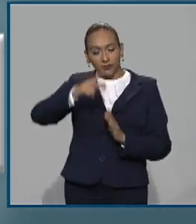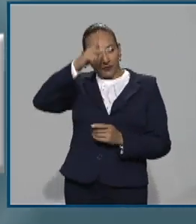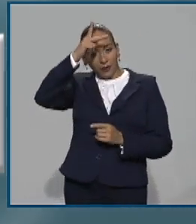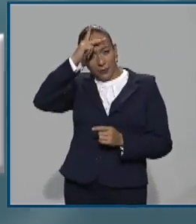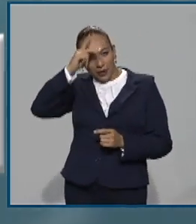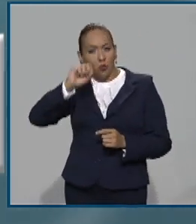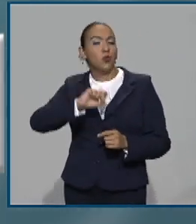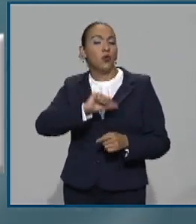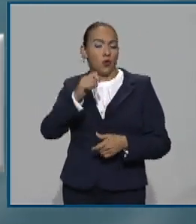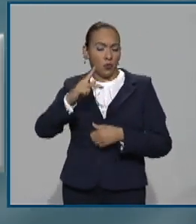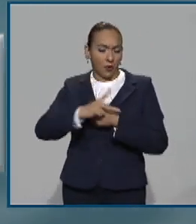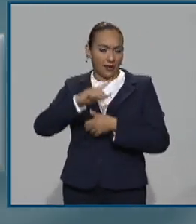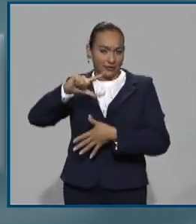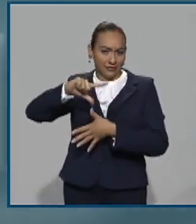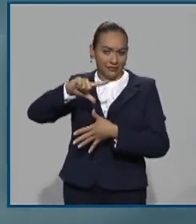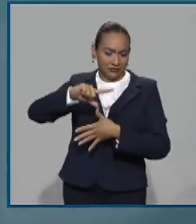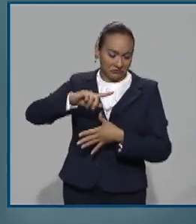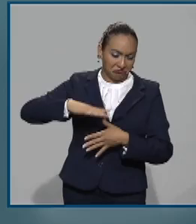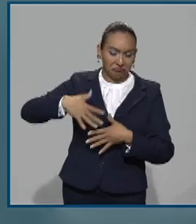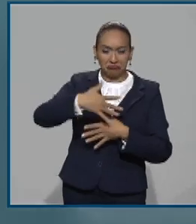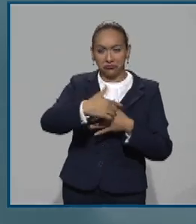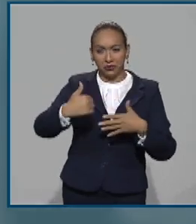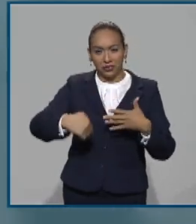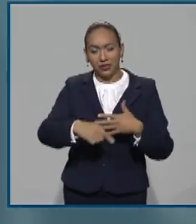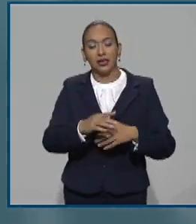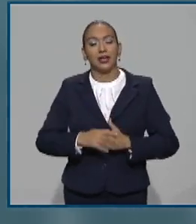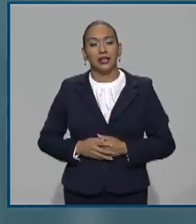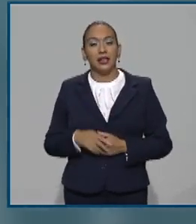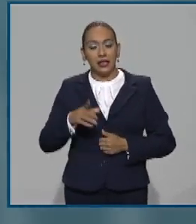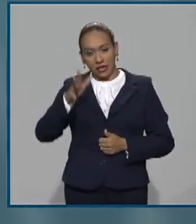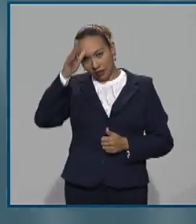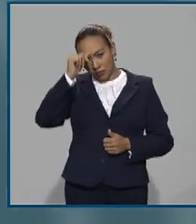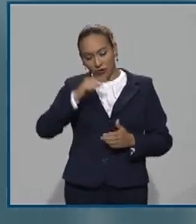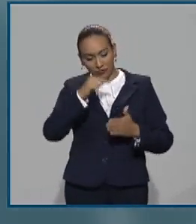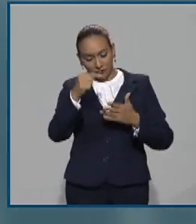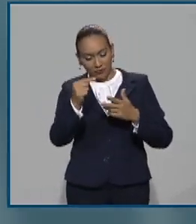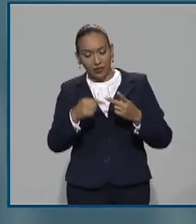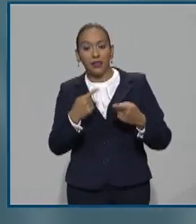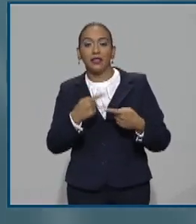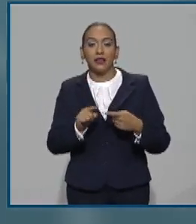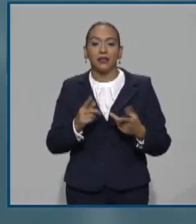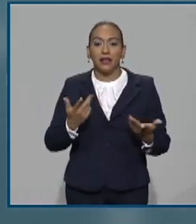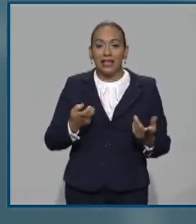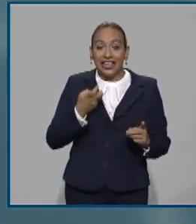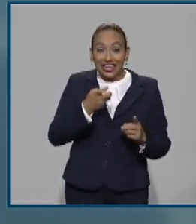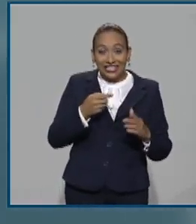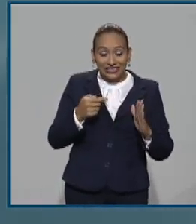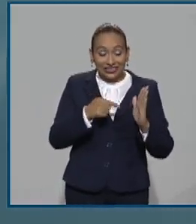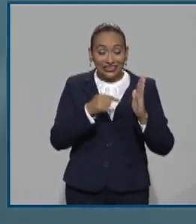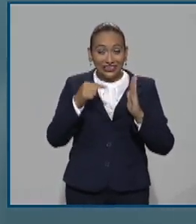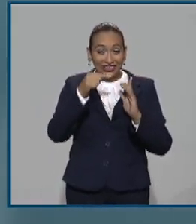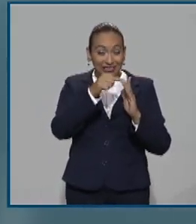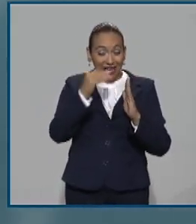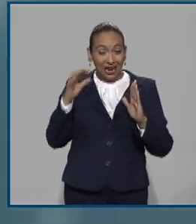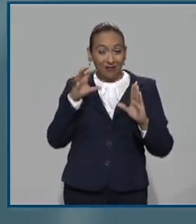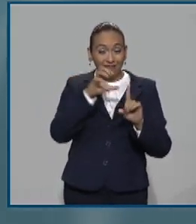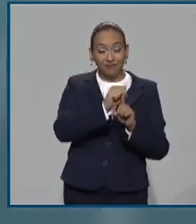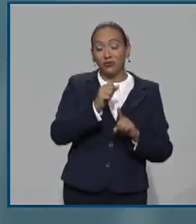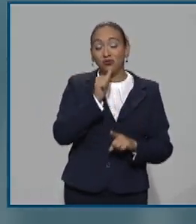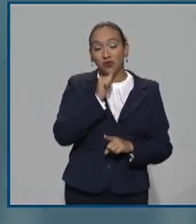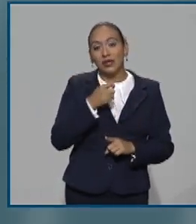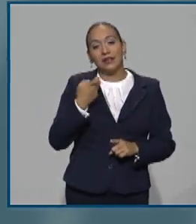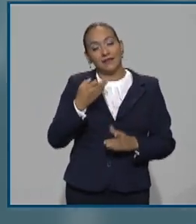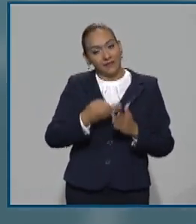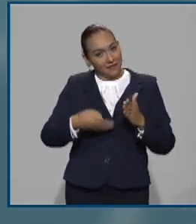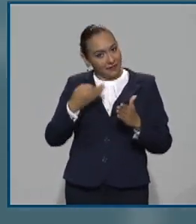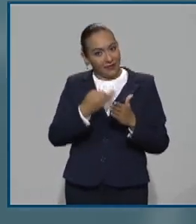países latinoamericanos, ¿no es cierto?, que han ratificado este convenio, varios de ellos no llegamos aún a este estándar. Y es un reto poder